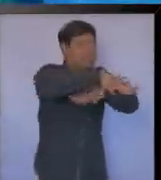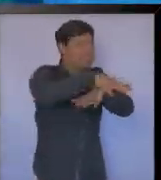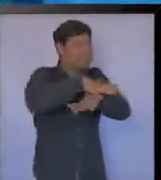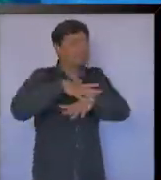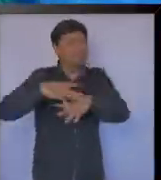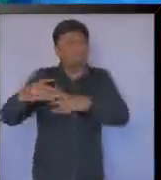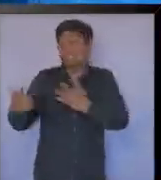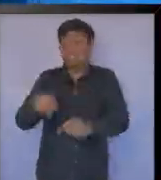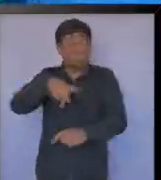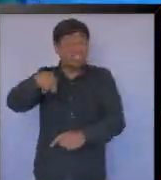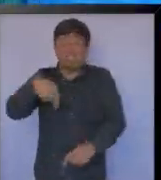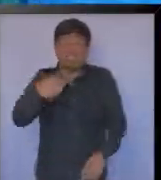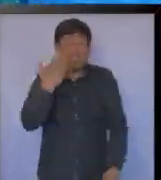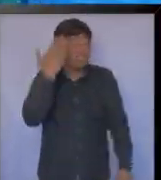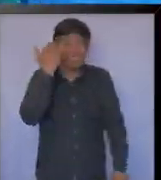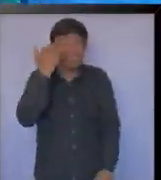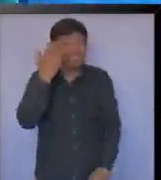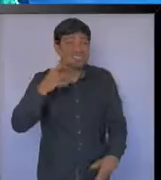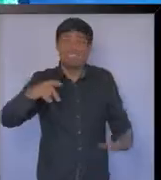regresan o el mar los llevará.